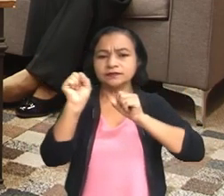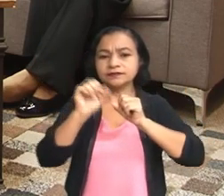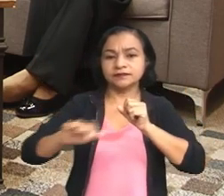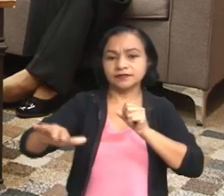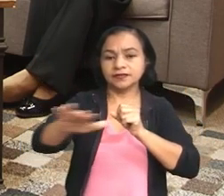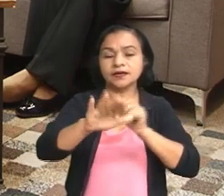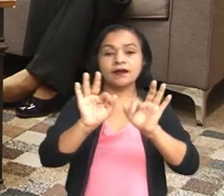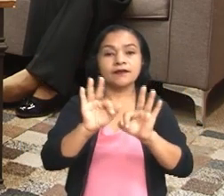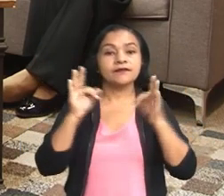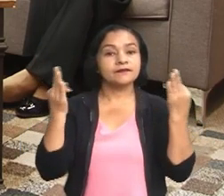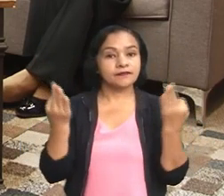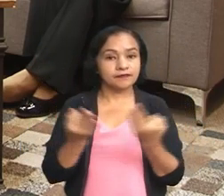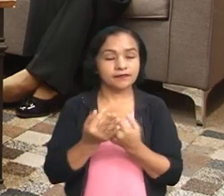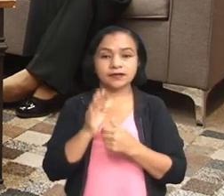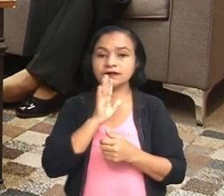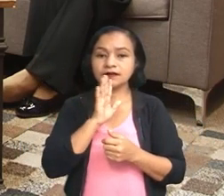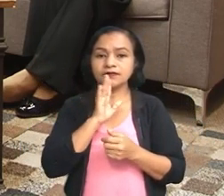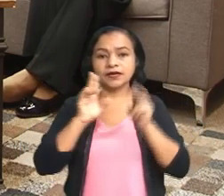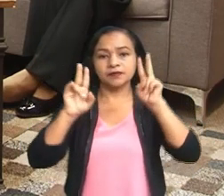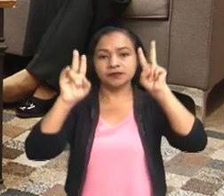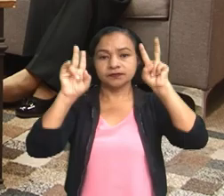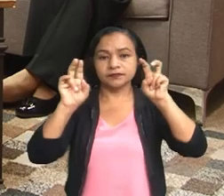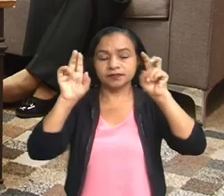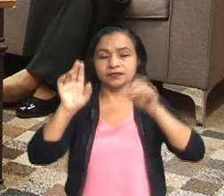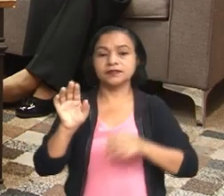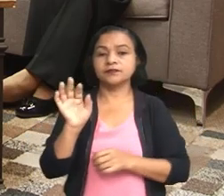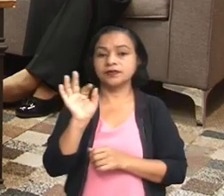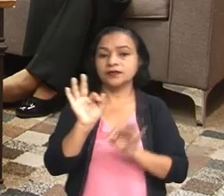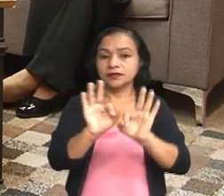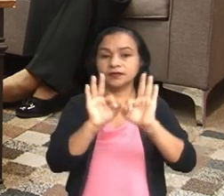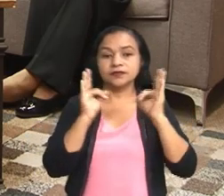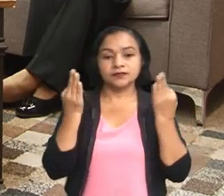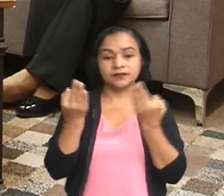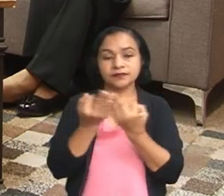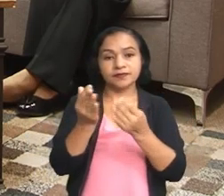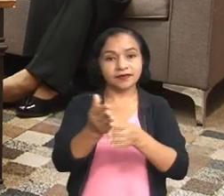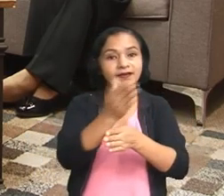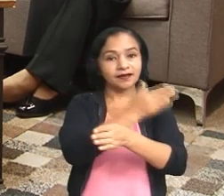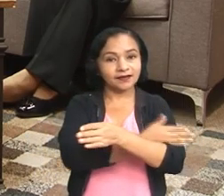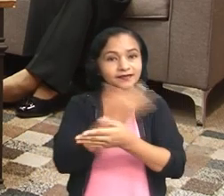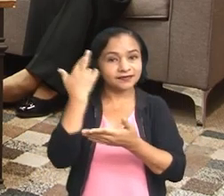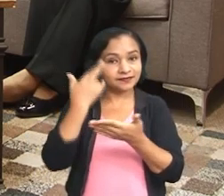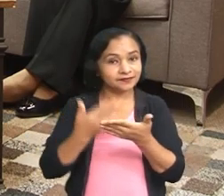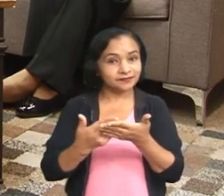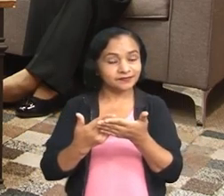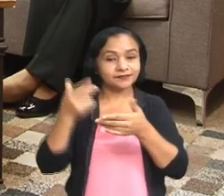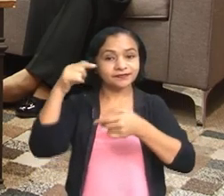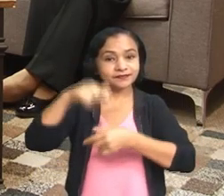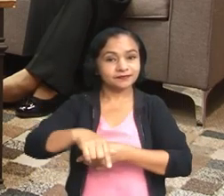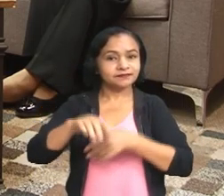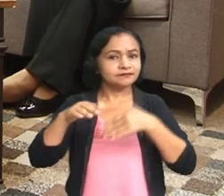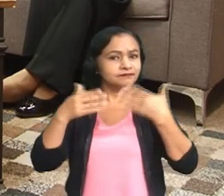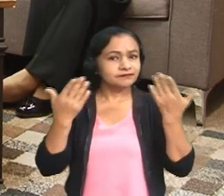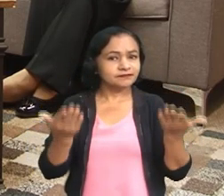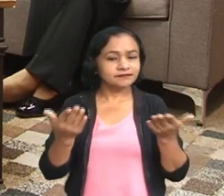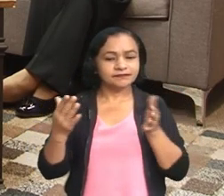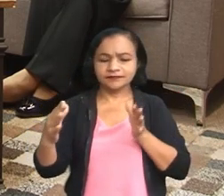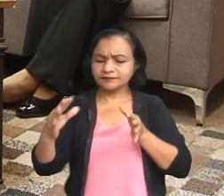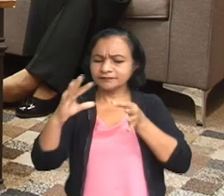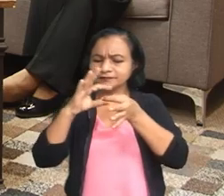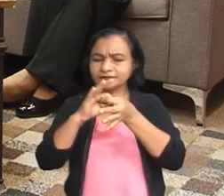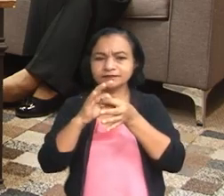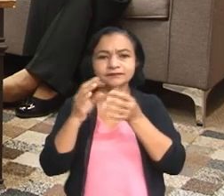familia. Hablamos de la familia precisamente hace unos días atrás, y esto está totalmente